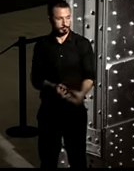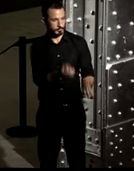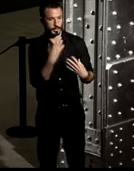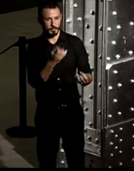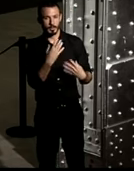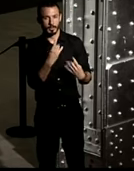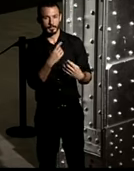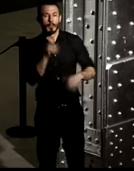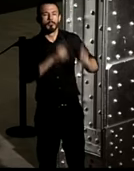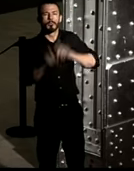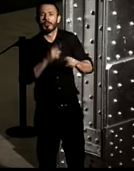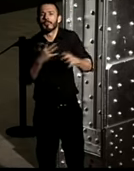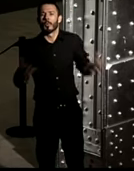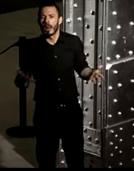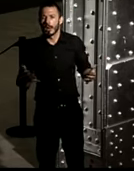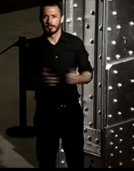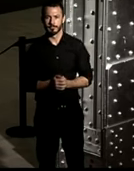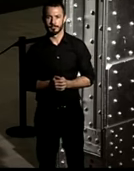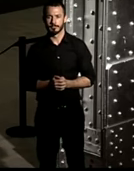decidme, ¿cuál es el problema que tenemos?